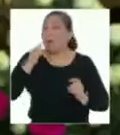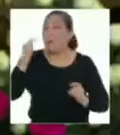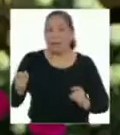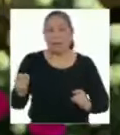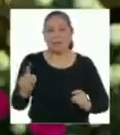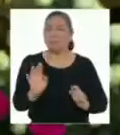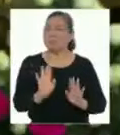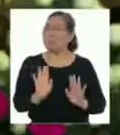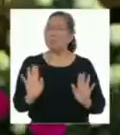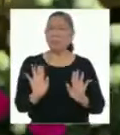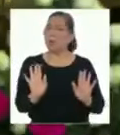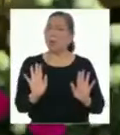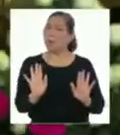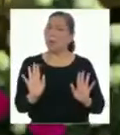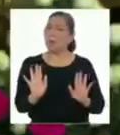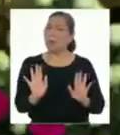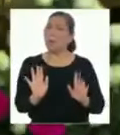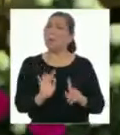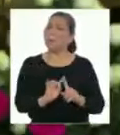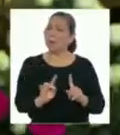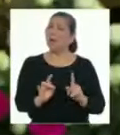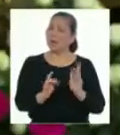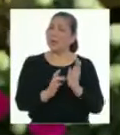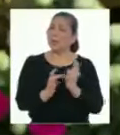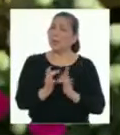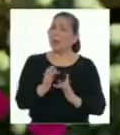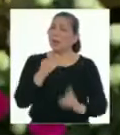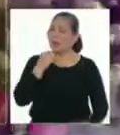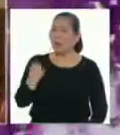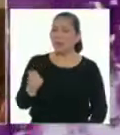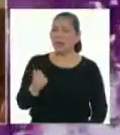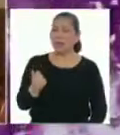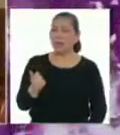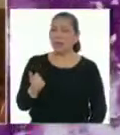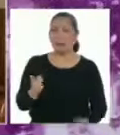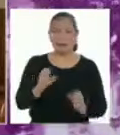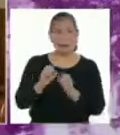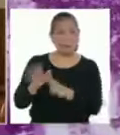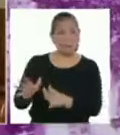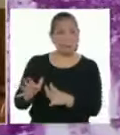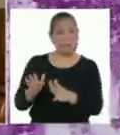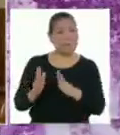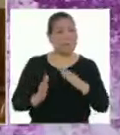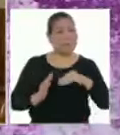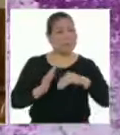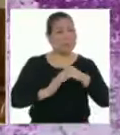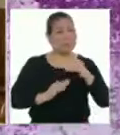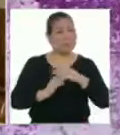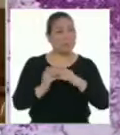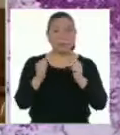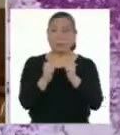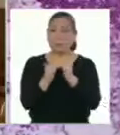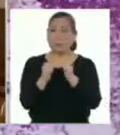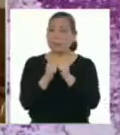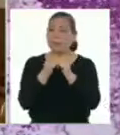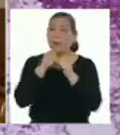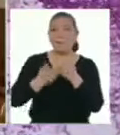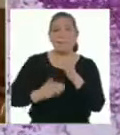contra esos viñadores, pero sí les dice, la piedra que desecharon los arquitectos es ahora la piedra